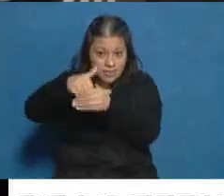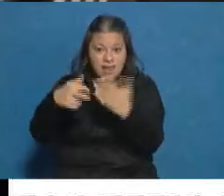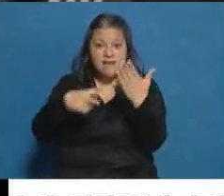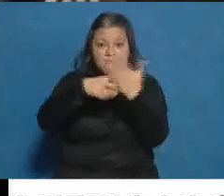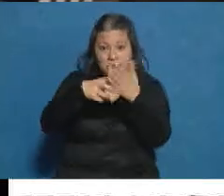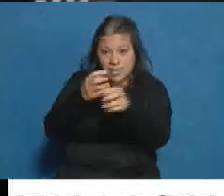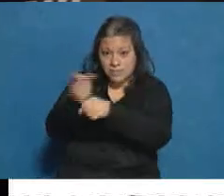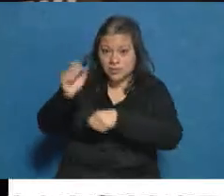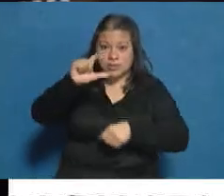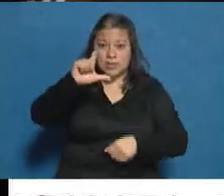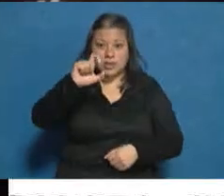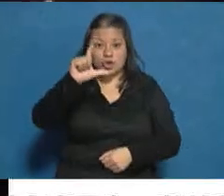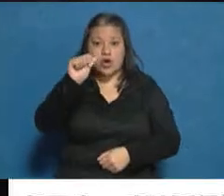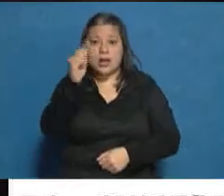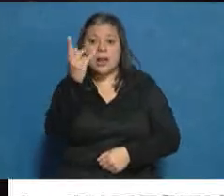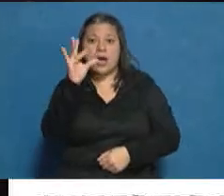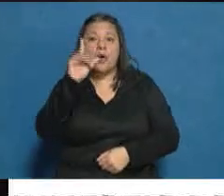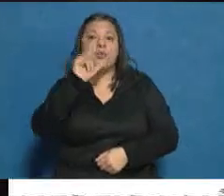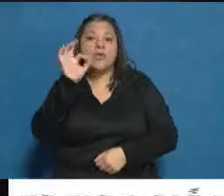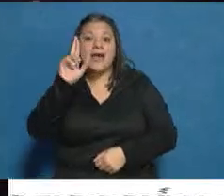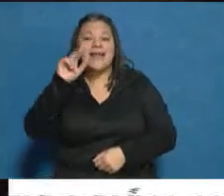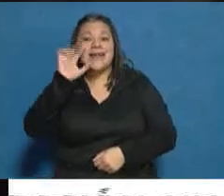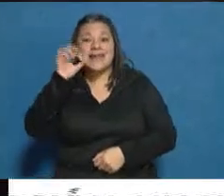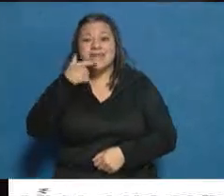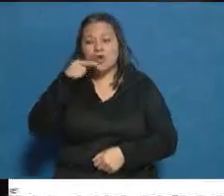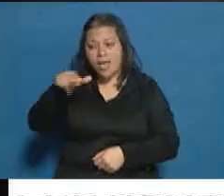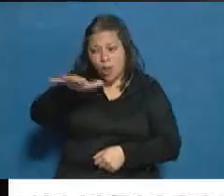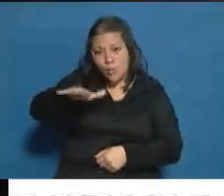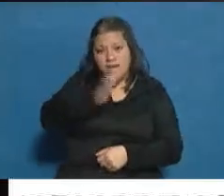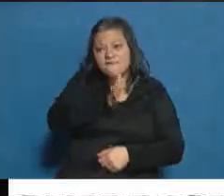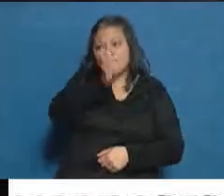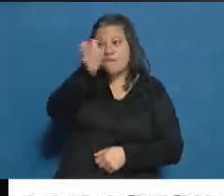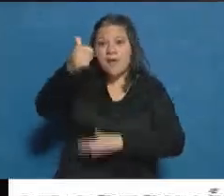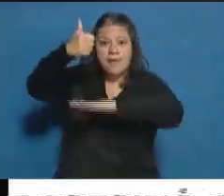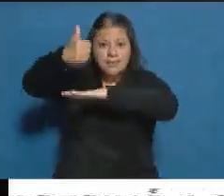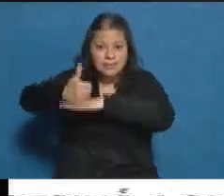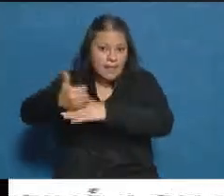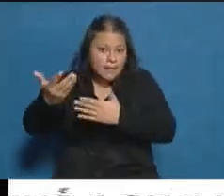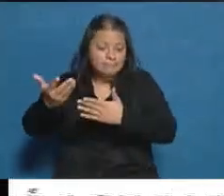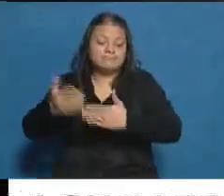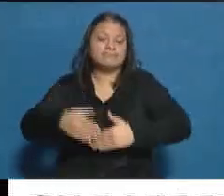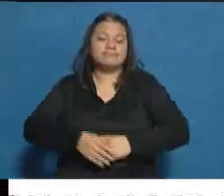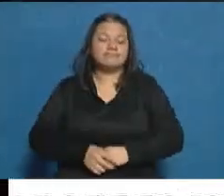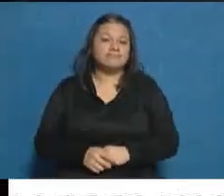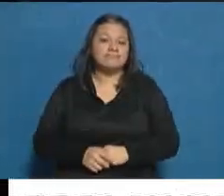de homicidios, Claudia Ríos? ¿Sabés si estuvo en el lugar, si está por ir al lugar?